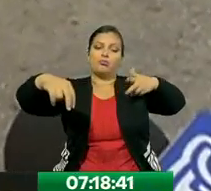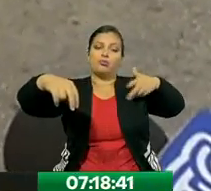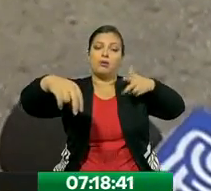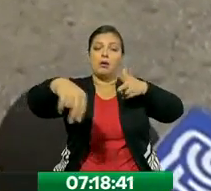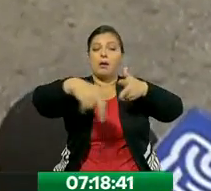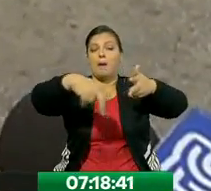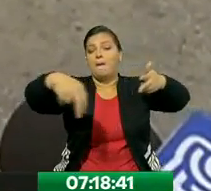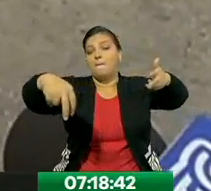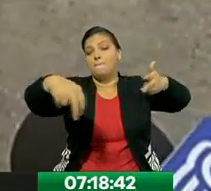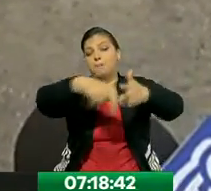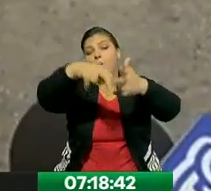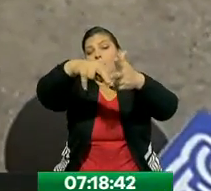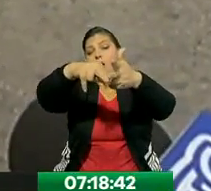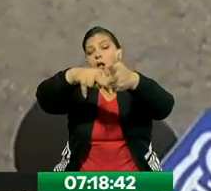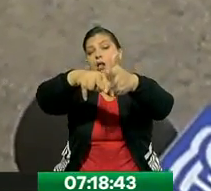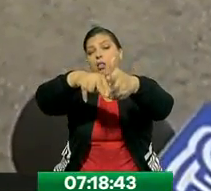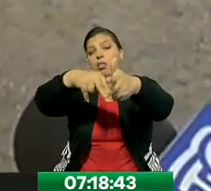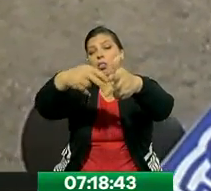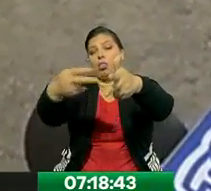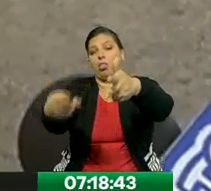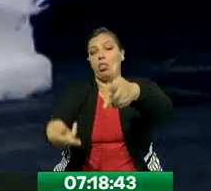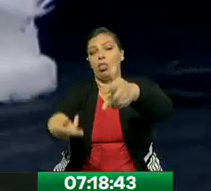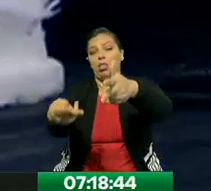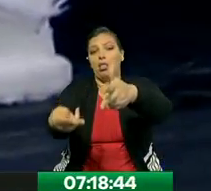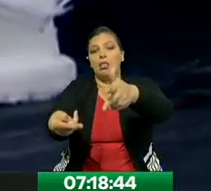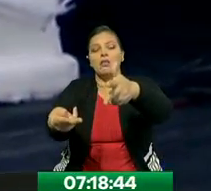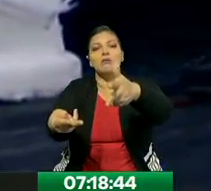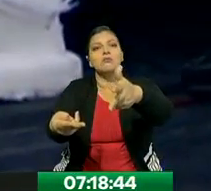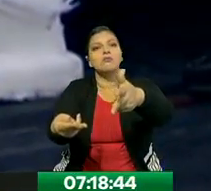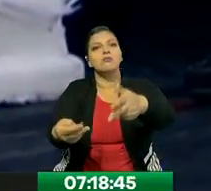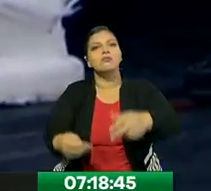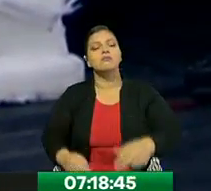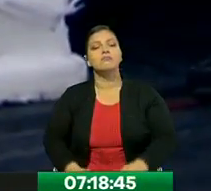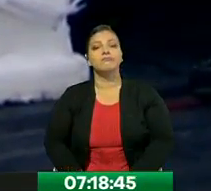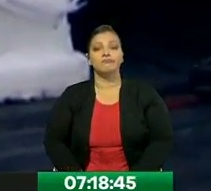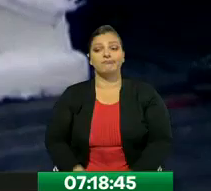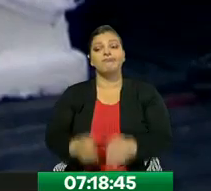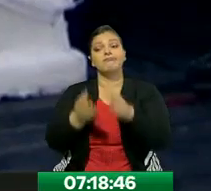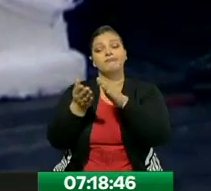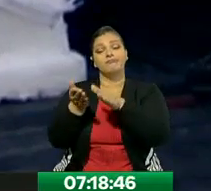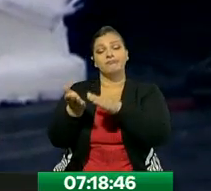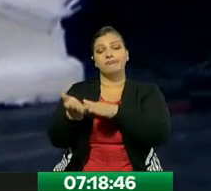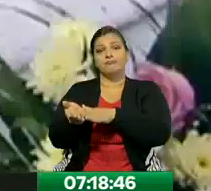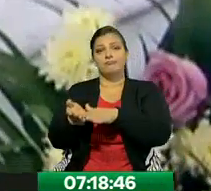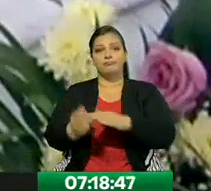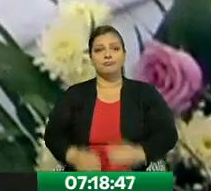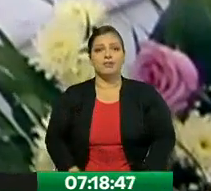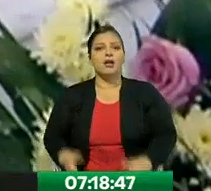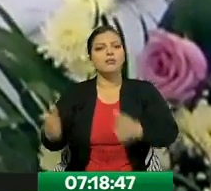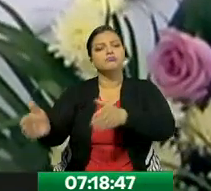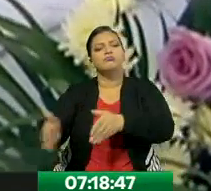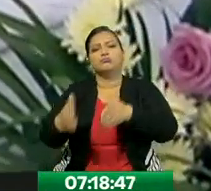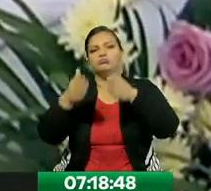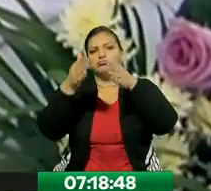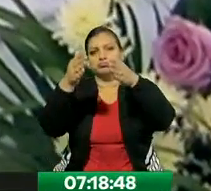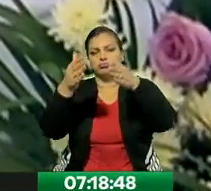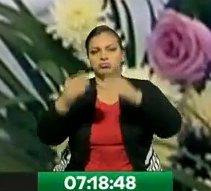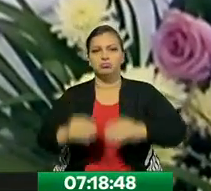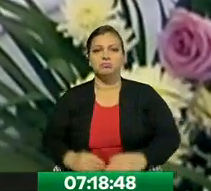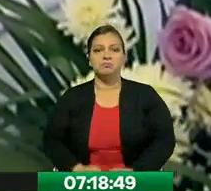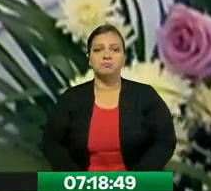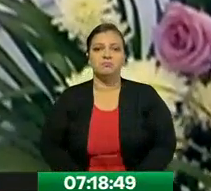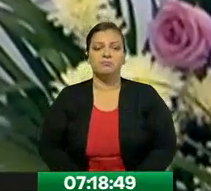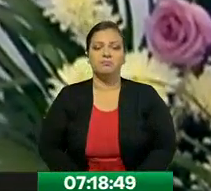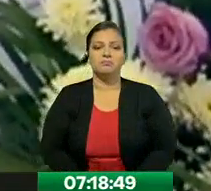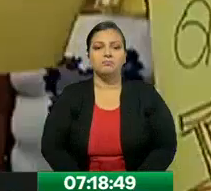y ha sucedido el lamentable hecho. Con el pasar de los días se dio el sepelio. Sin embargo, pocas horas